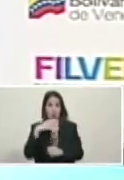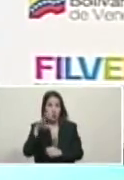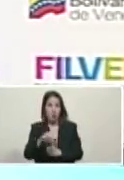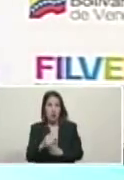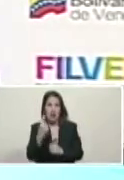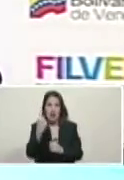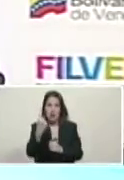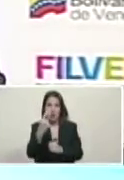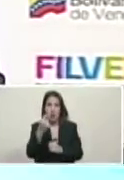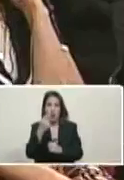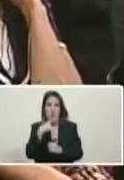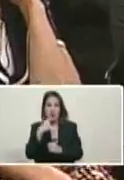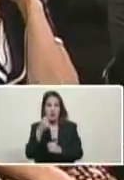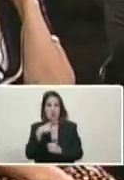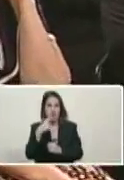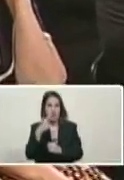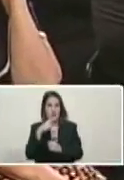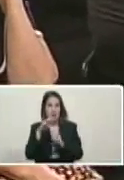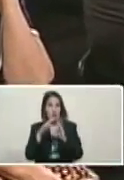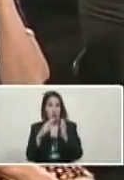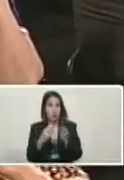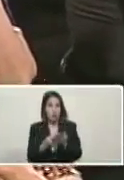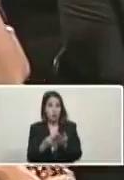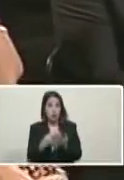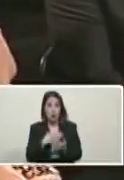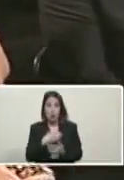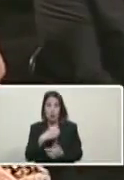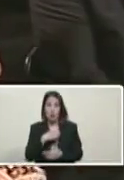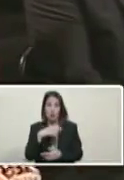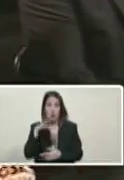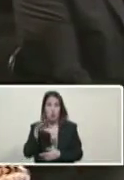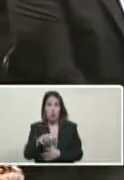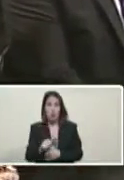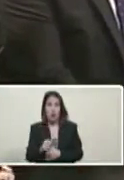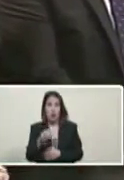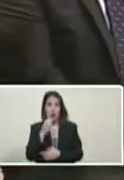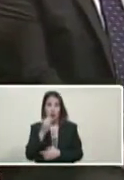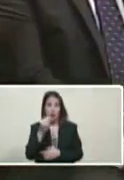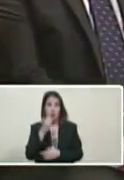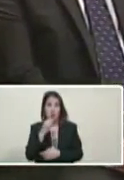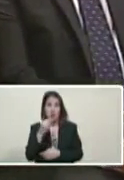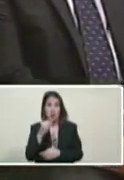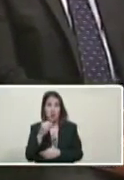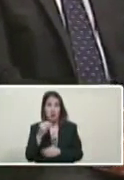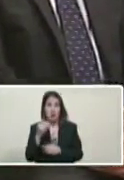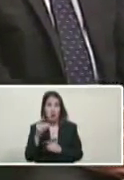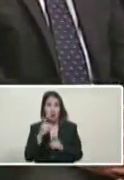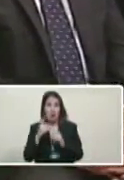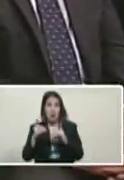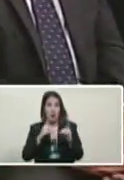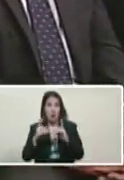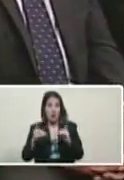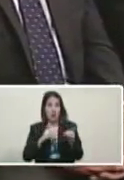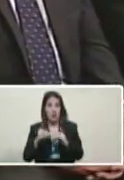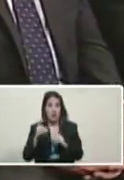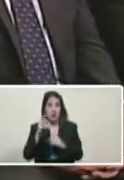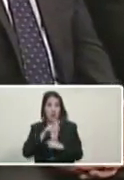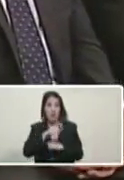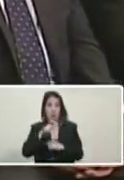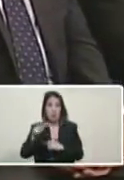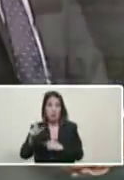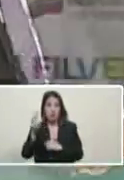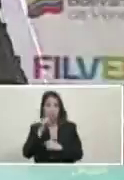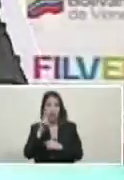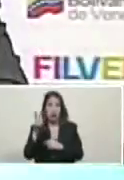una. No podemos comprar alimentos complementarios para la dieta del venezolano en